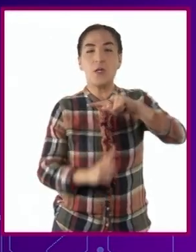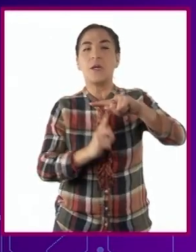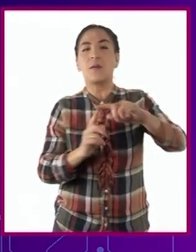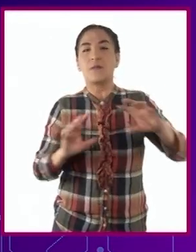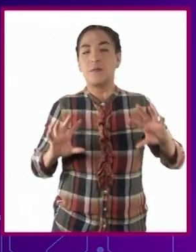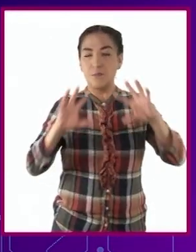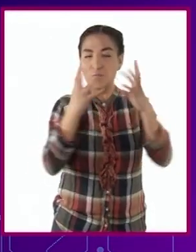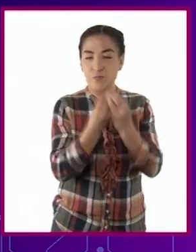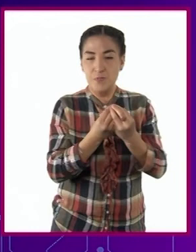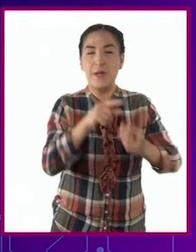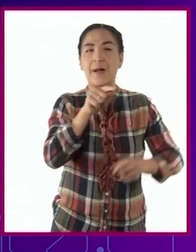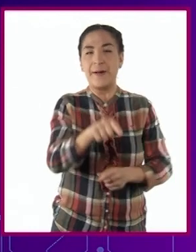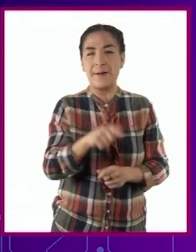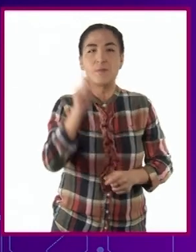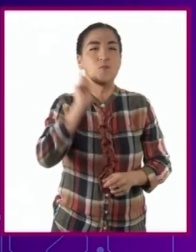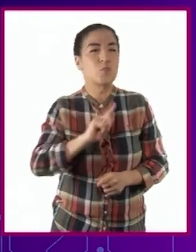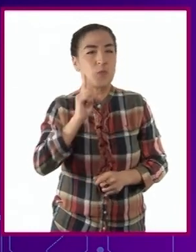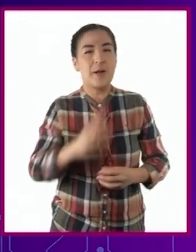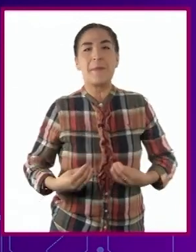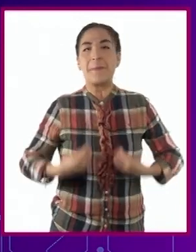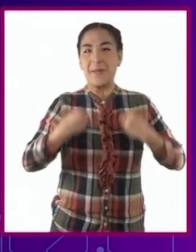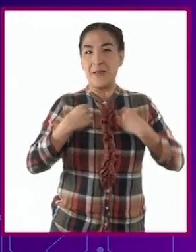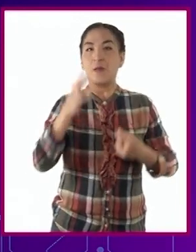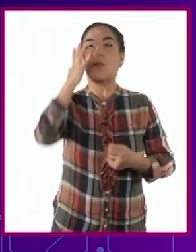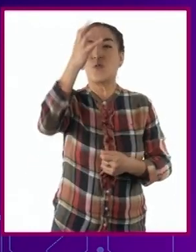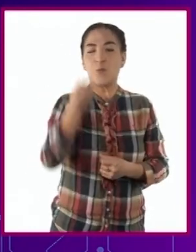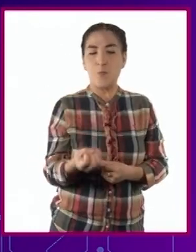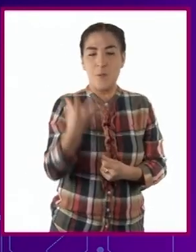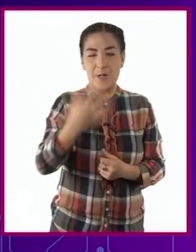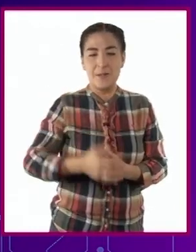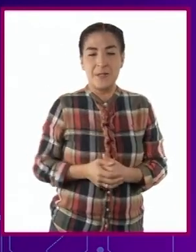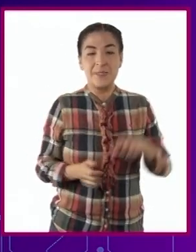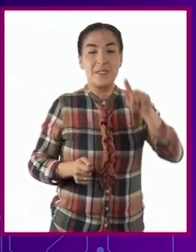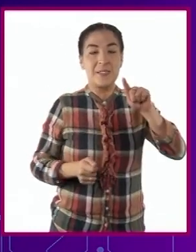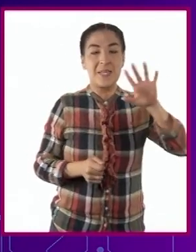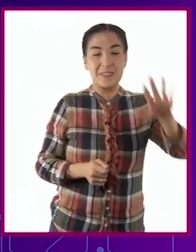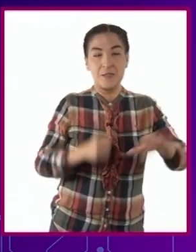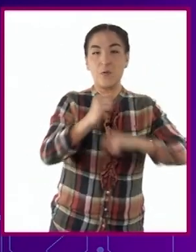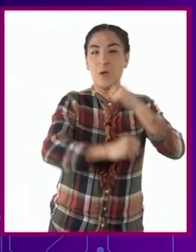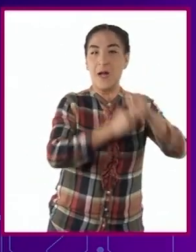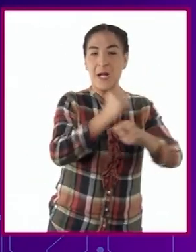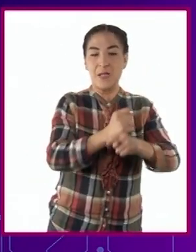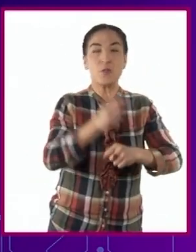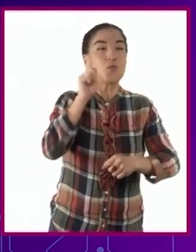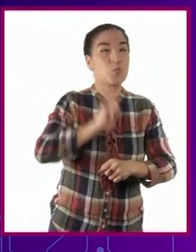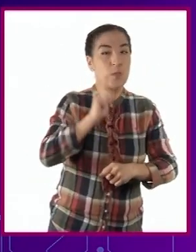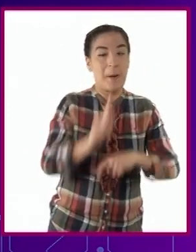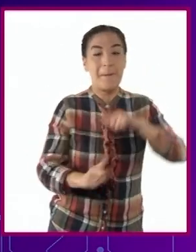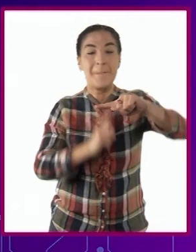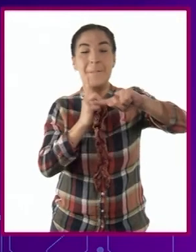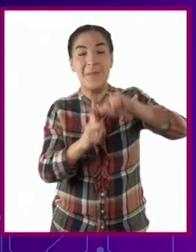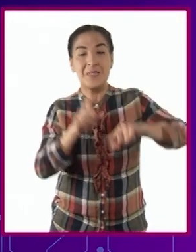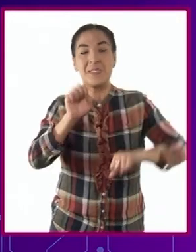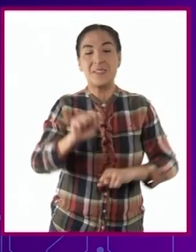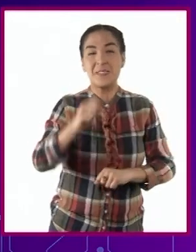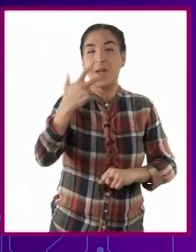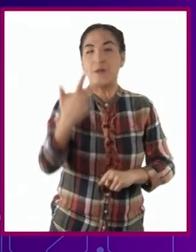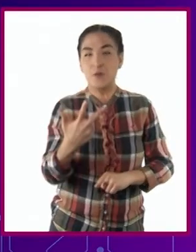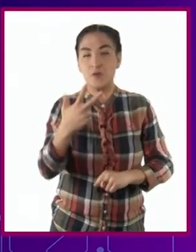esperanza de vida de las mujeres, 75 años, más la esperanza de vida de los hombres, 68